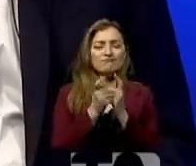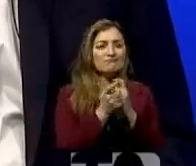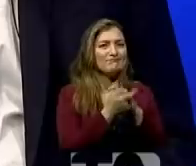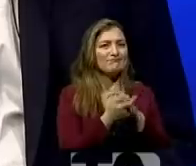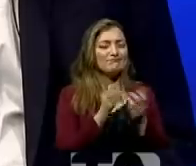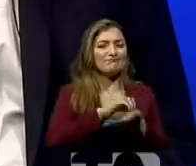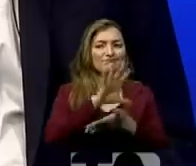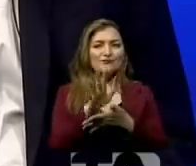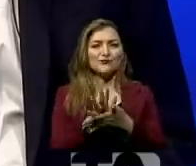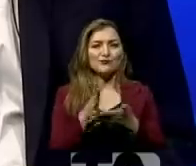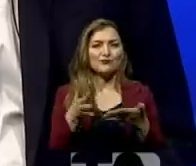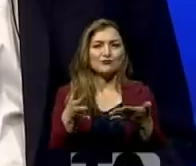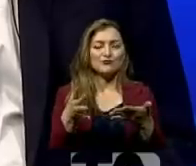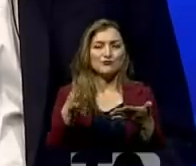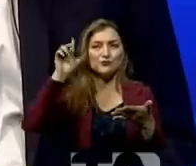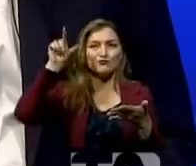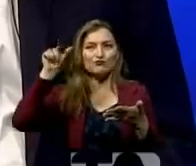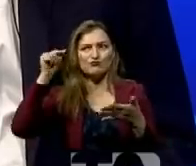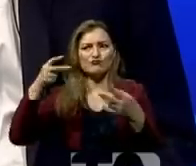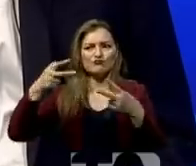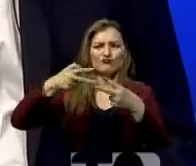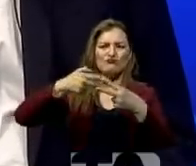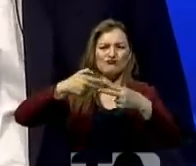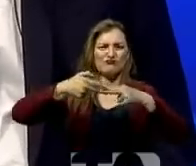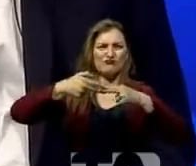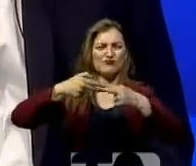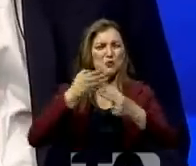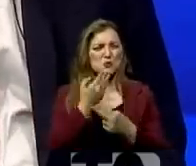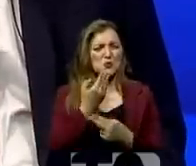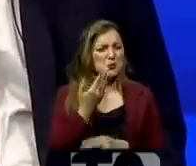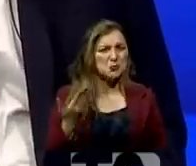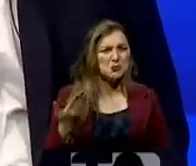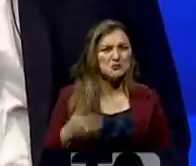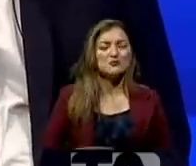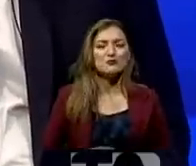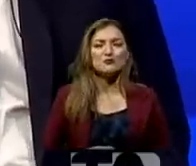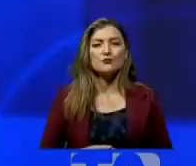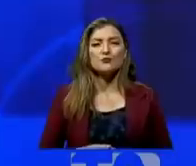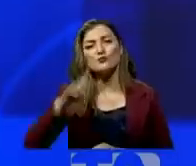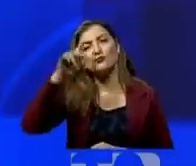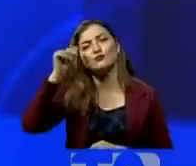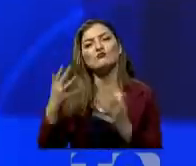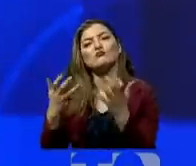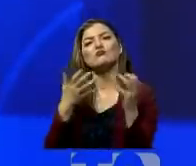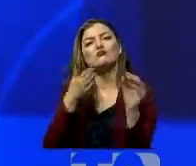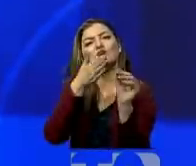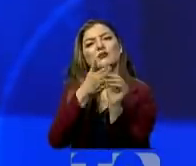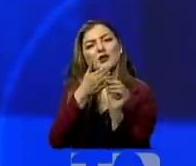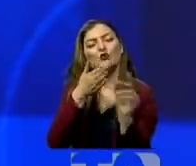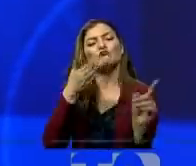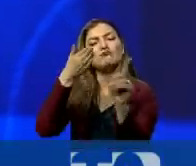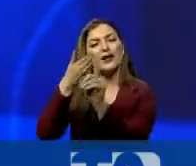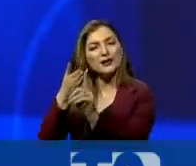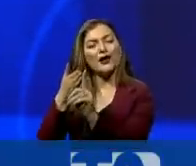como eso adimark a una relación con el ejecutivo también lo que aspira a los que aspiramos este gobierno básicamente es que la